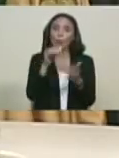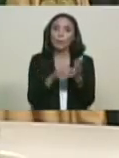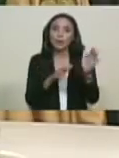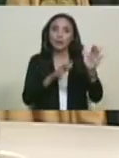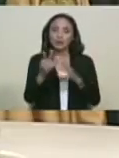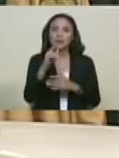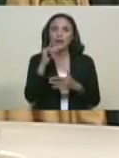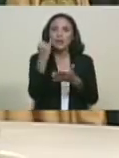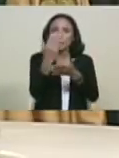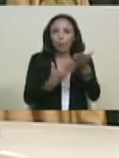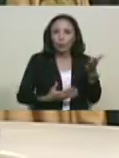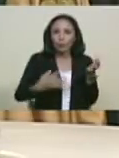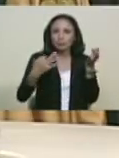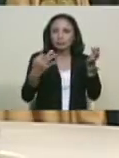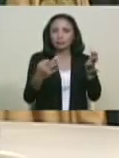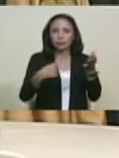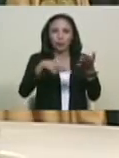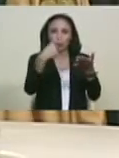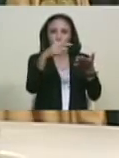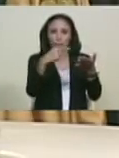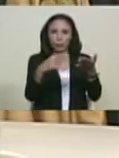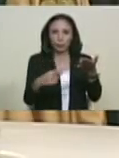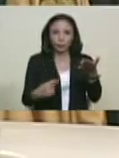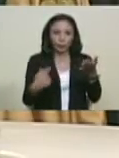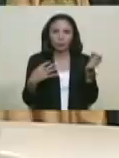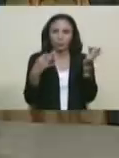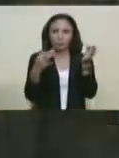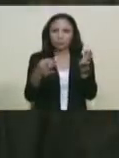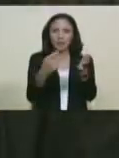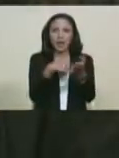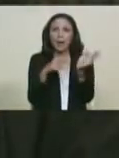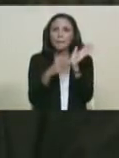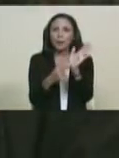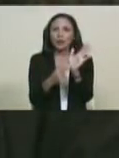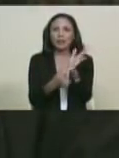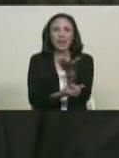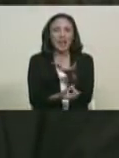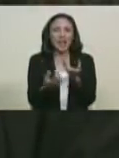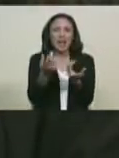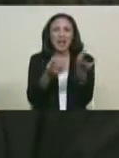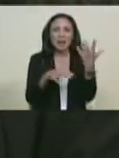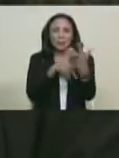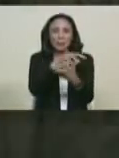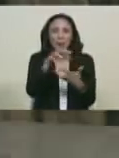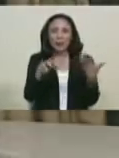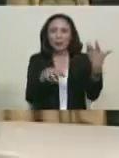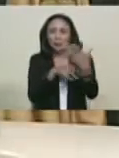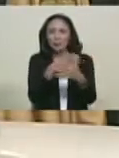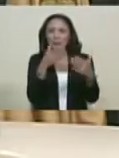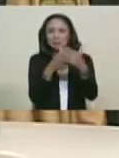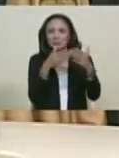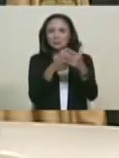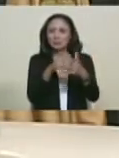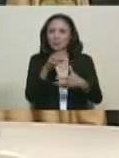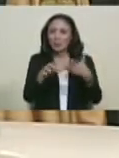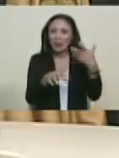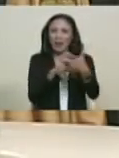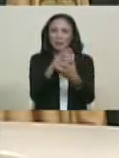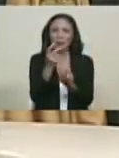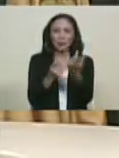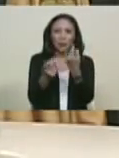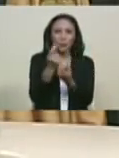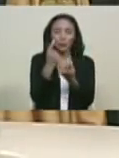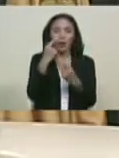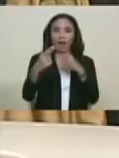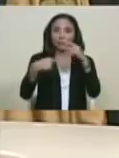informes de ese nefasto organismo el fondo monetariointernacional anunciaban buena parte de lo que después nos